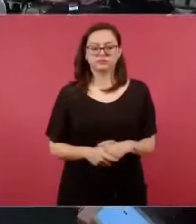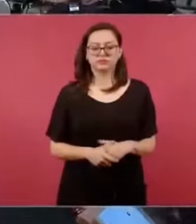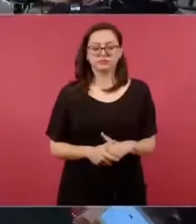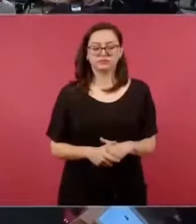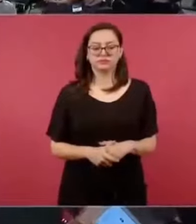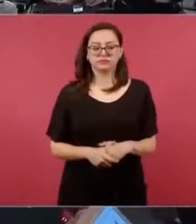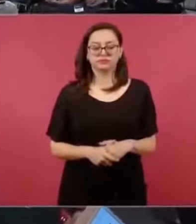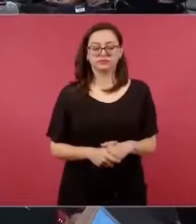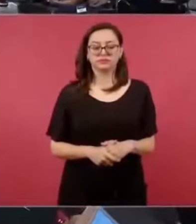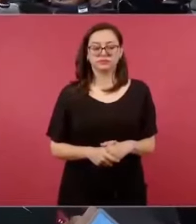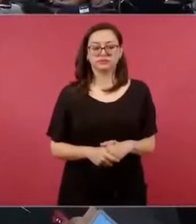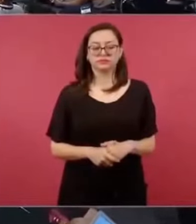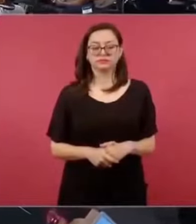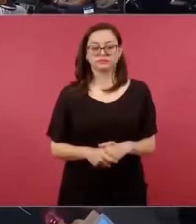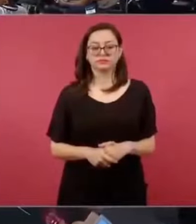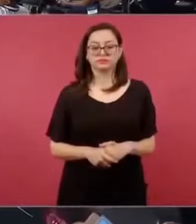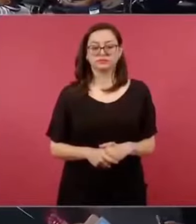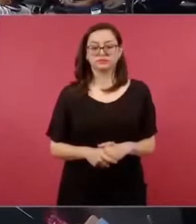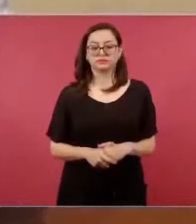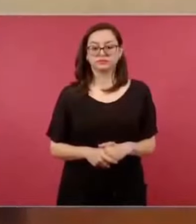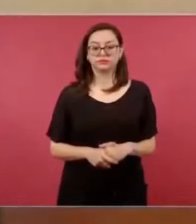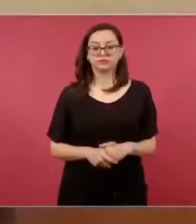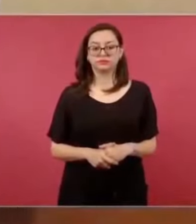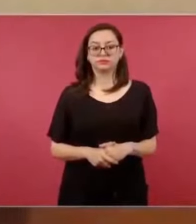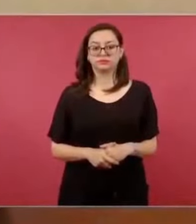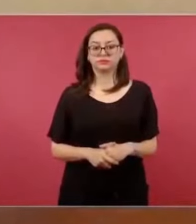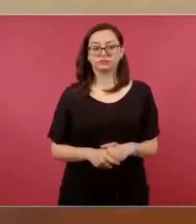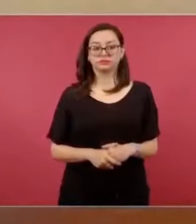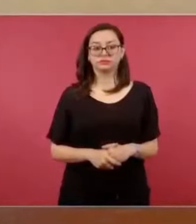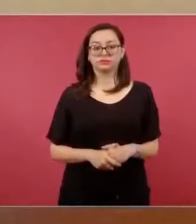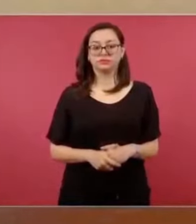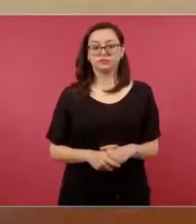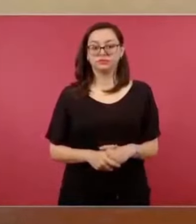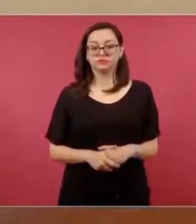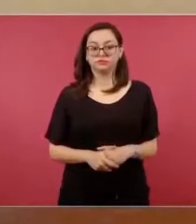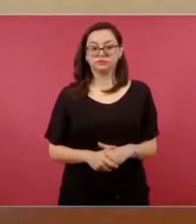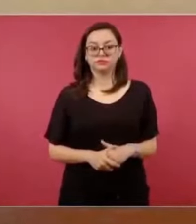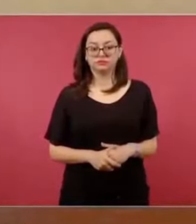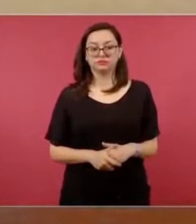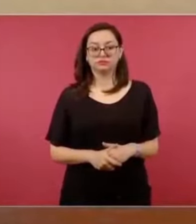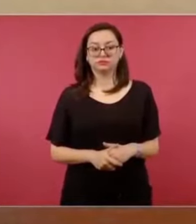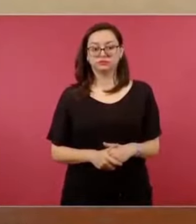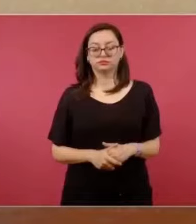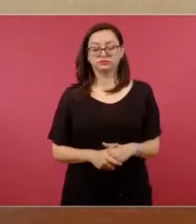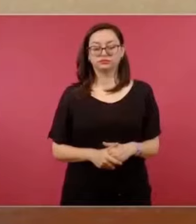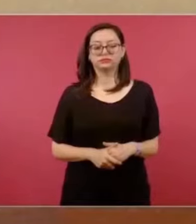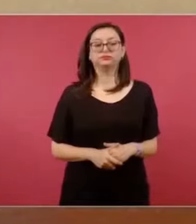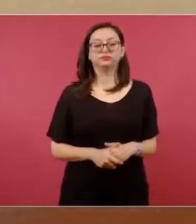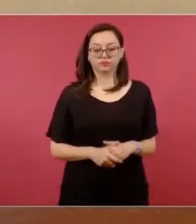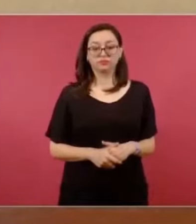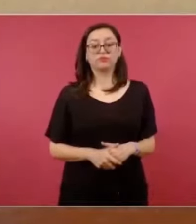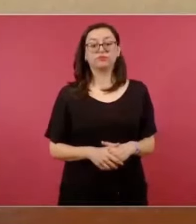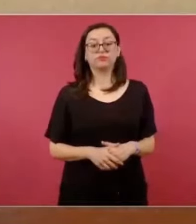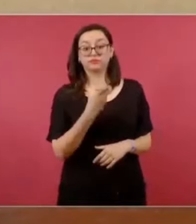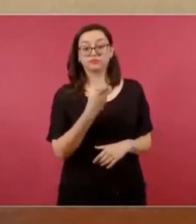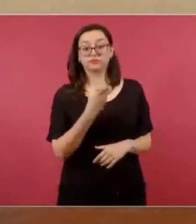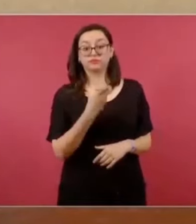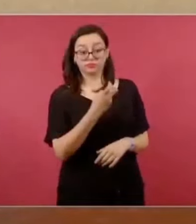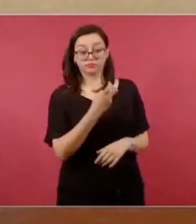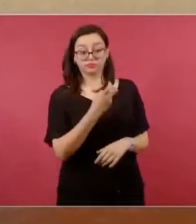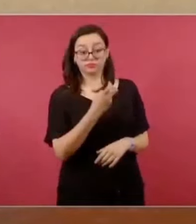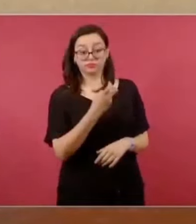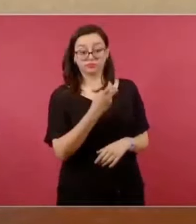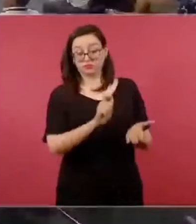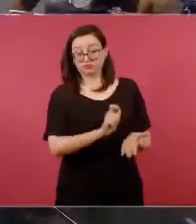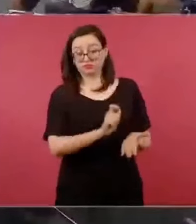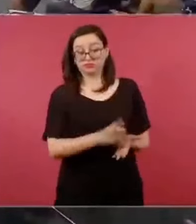No es eso, porque él dice nuestros colaboradores. Yo he visto la publicidad que es. Estos son nuestras plumas y sacan todos los nombres. Eso, de las plumas. Sí, pero.